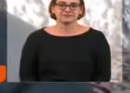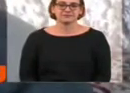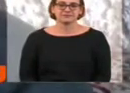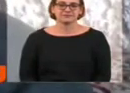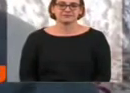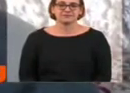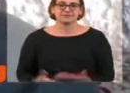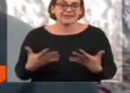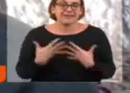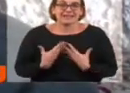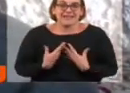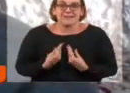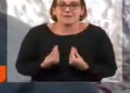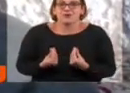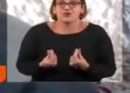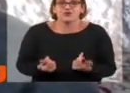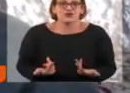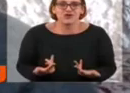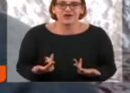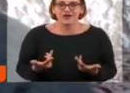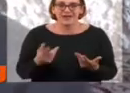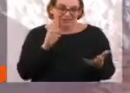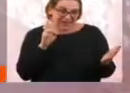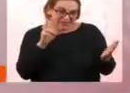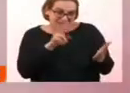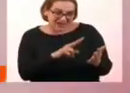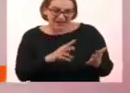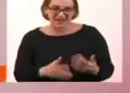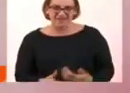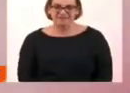Esa emoción de poder verla.